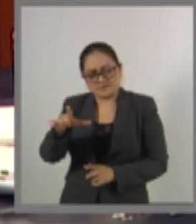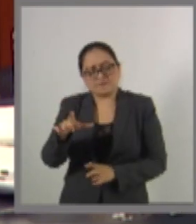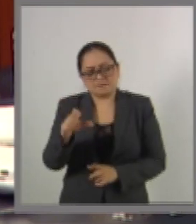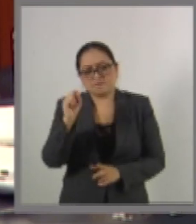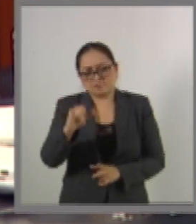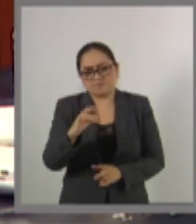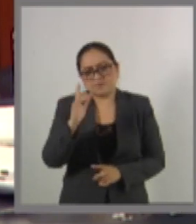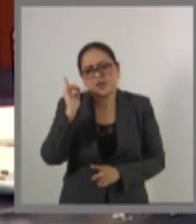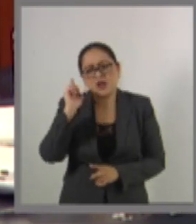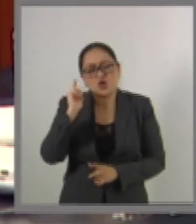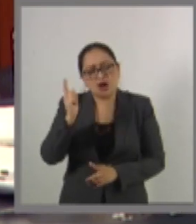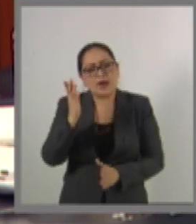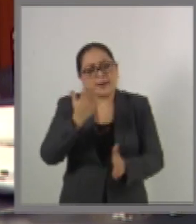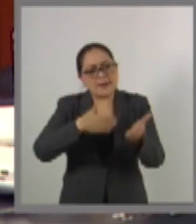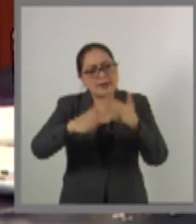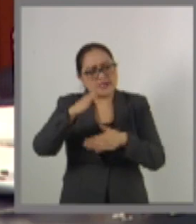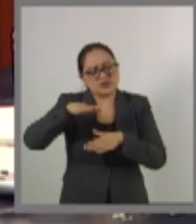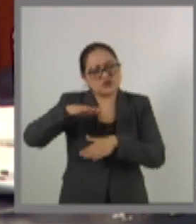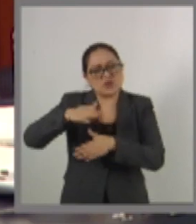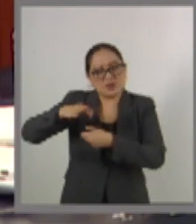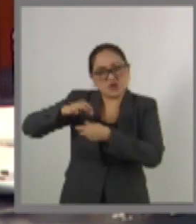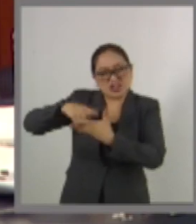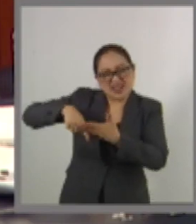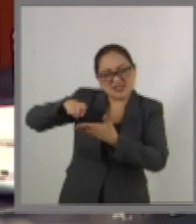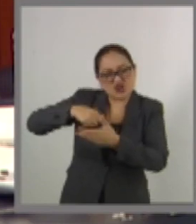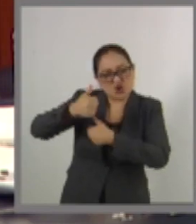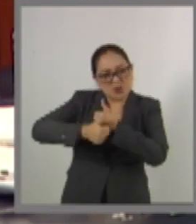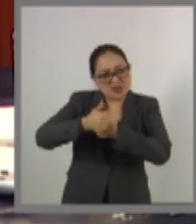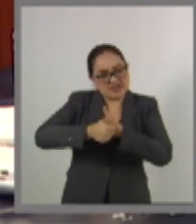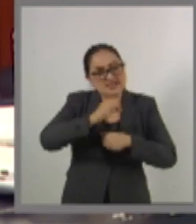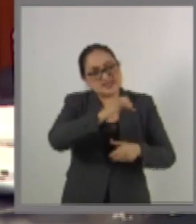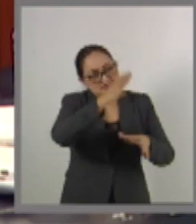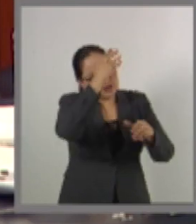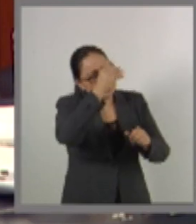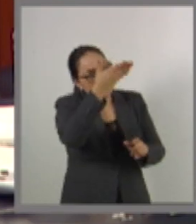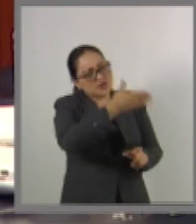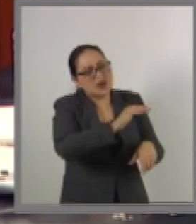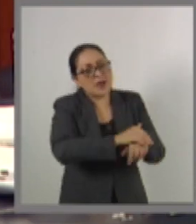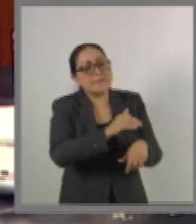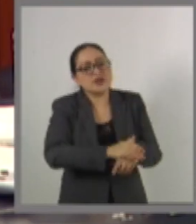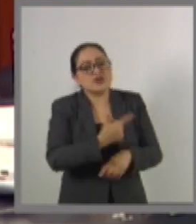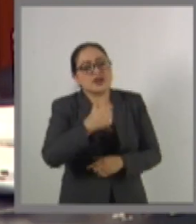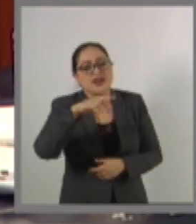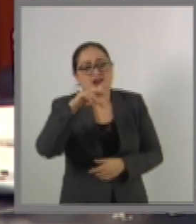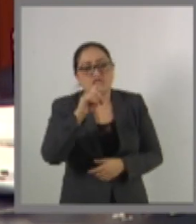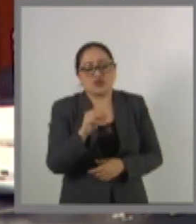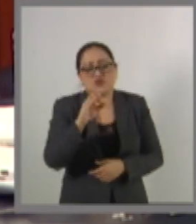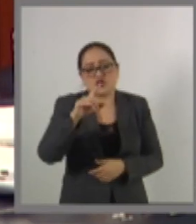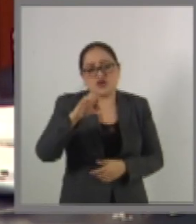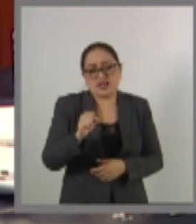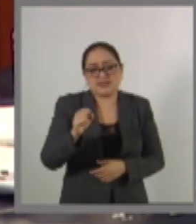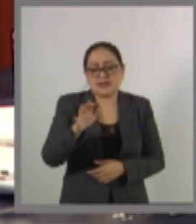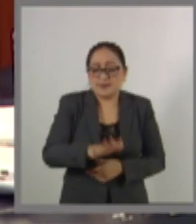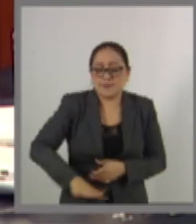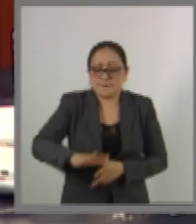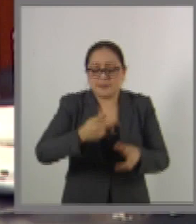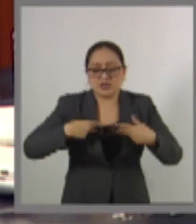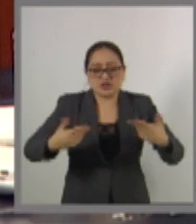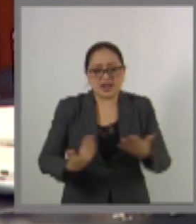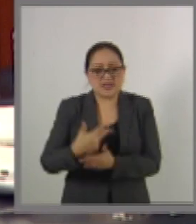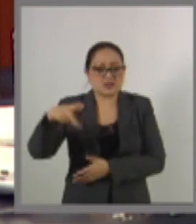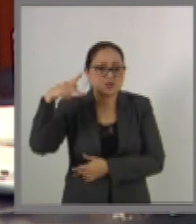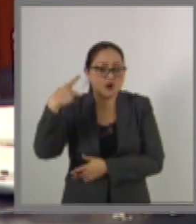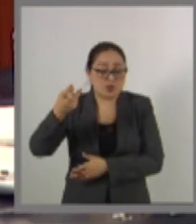Deseo éxito en la jornada. Yo estoy de acuerdo en lo que dice nuestro querido amigo Gerardo Flores, que sean los poblanos los